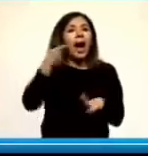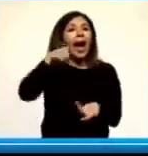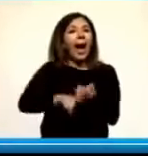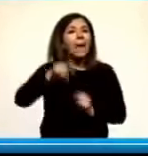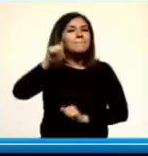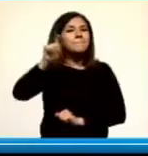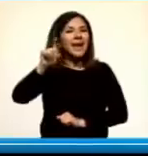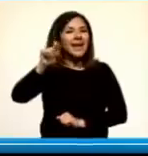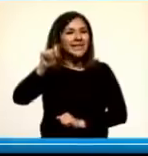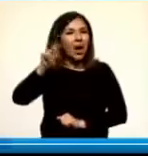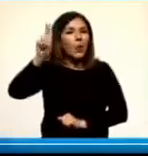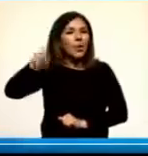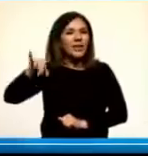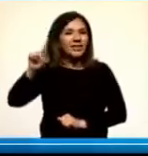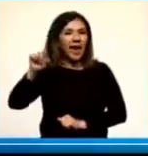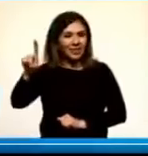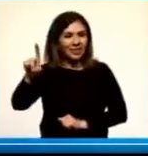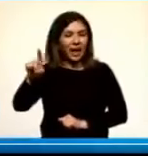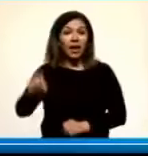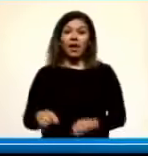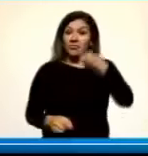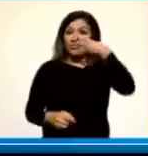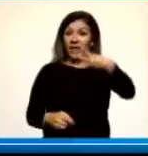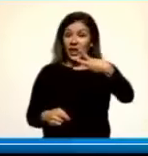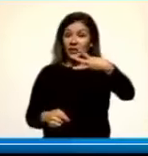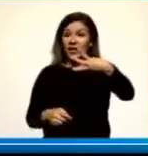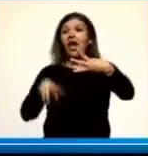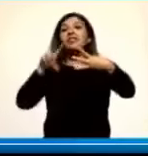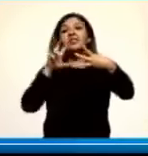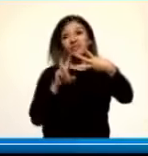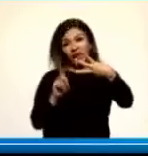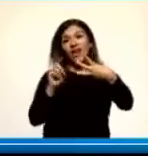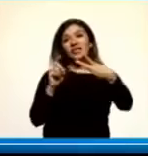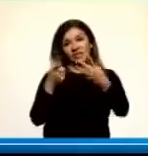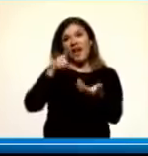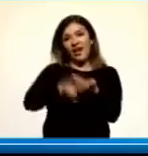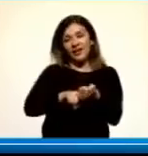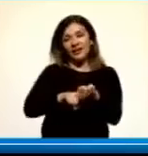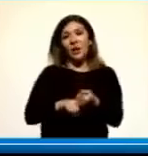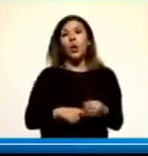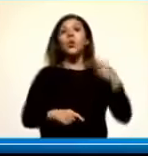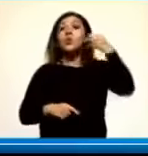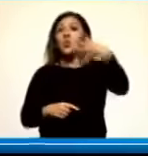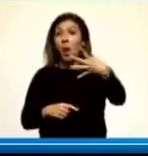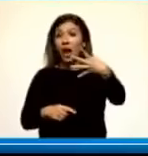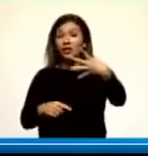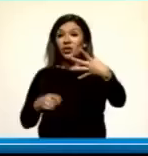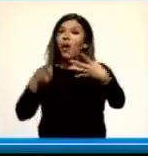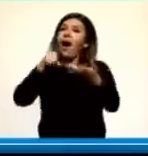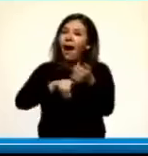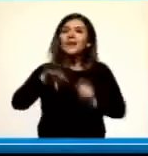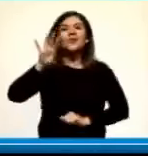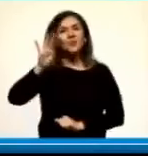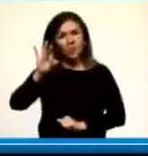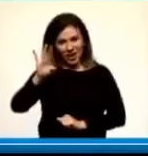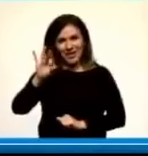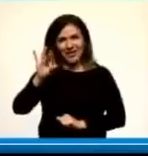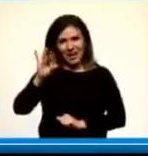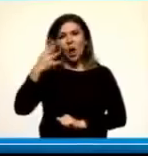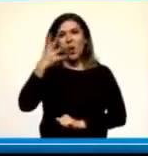unidades. 3 decenas son 30 unidades. 4 pelotitas son 4